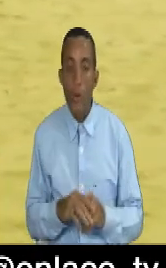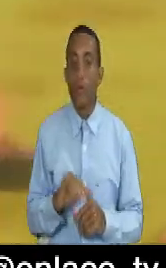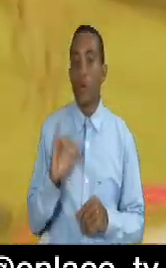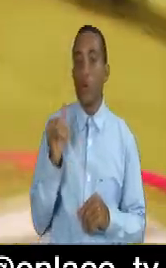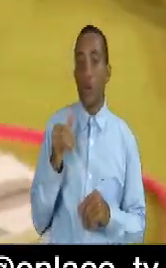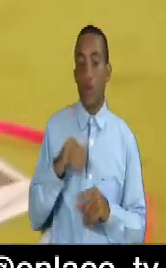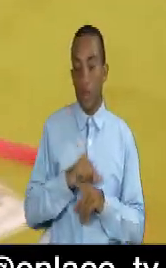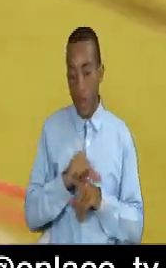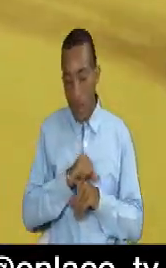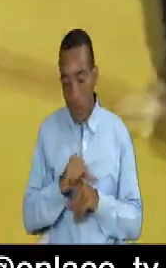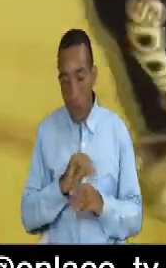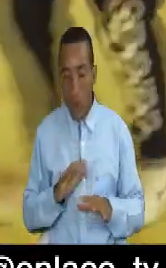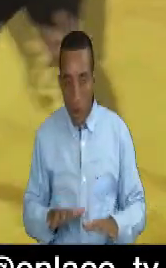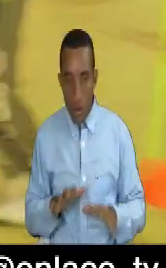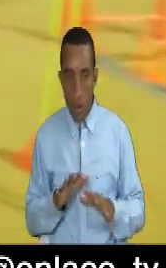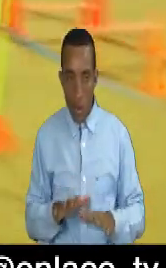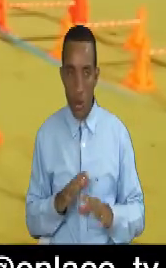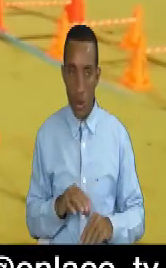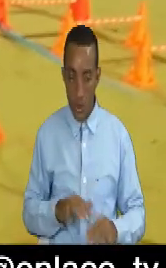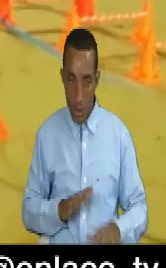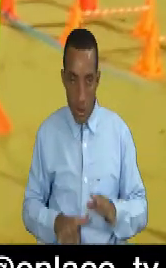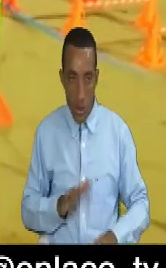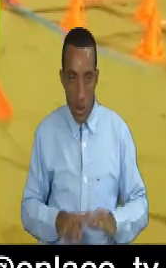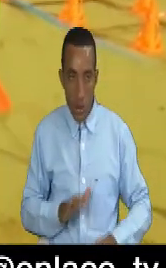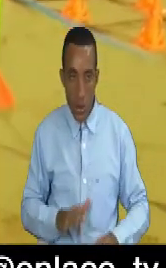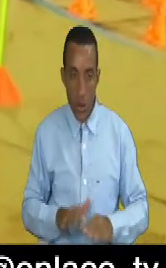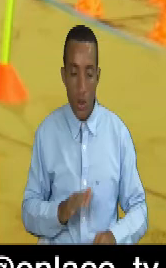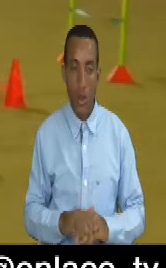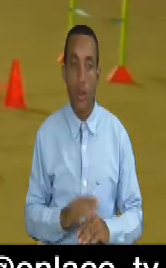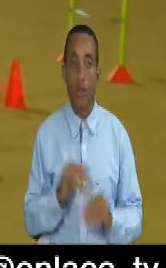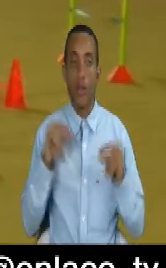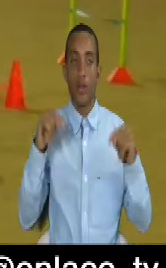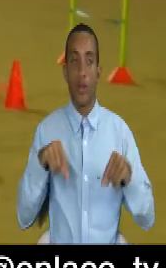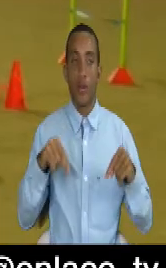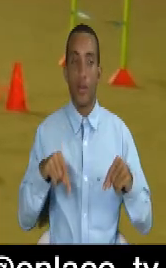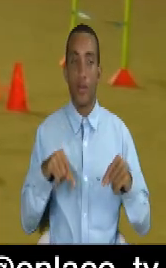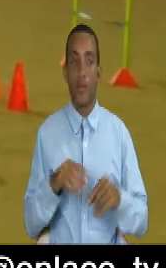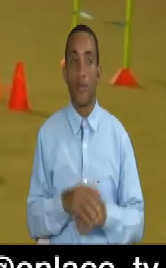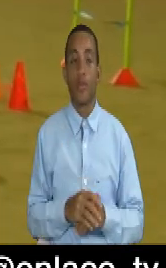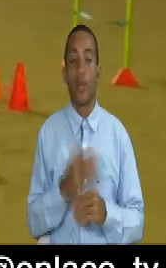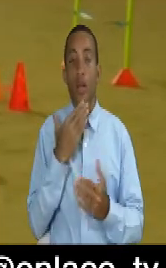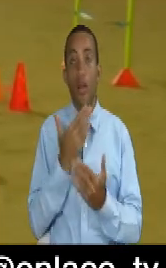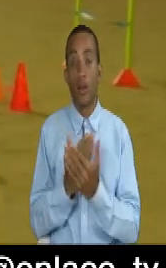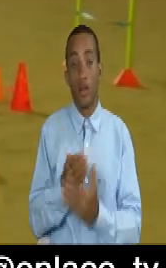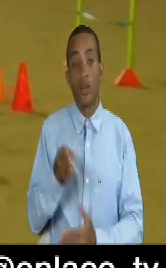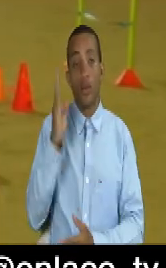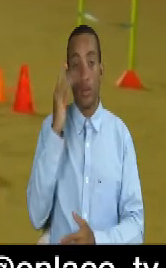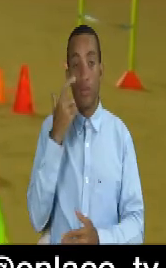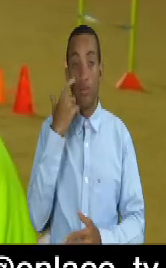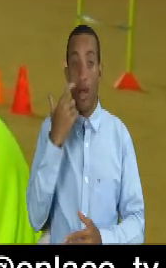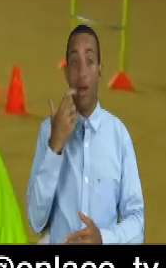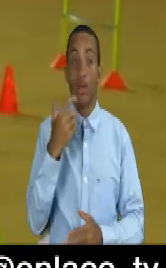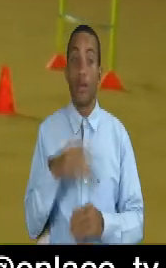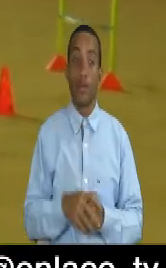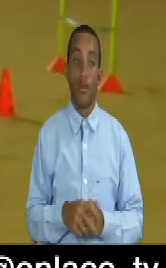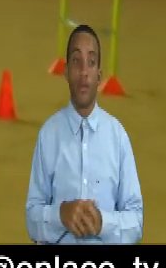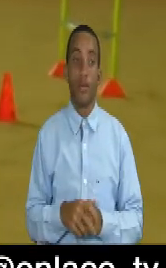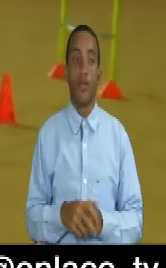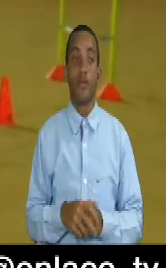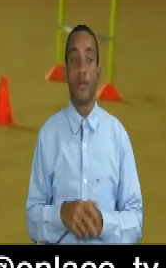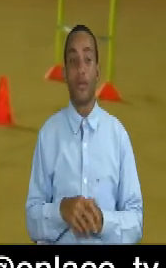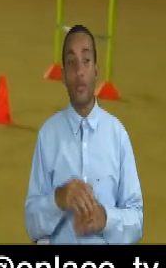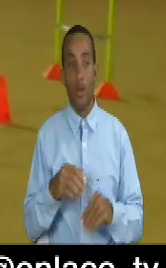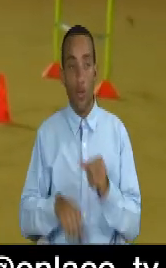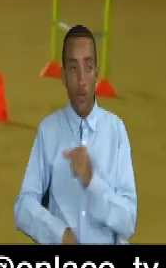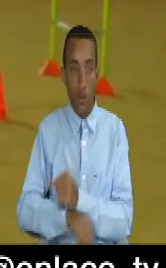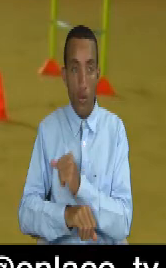estamos participando en lo municipal de Atacá de Barranca Bermeja. Gracias a Dios hemos sobresalido mucho